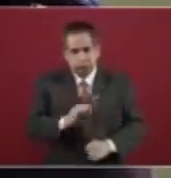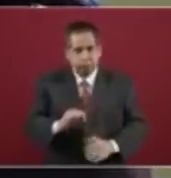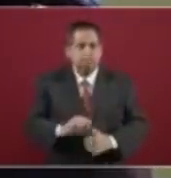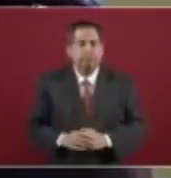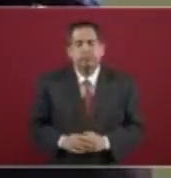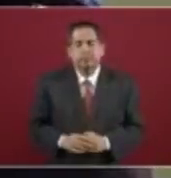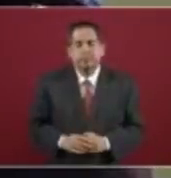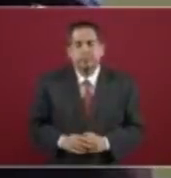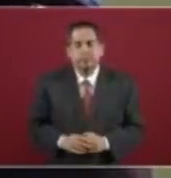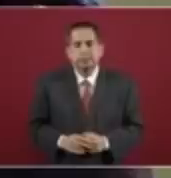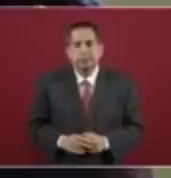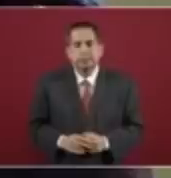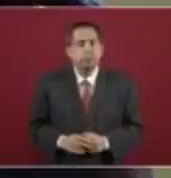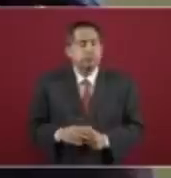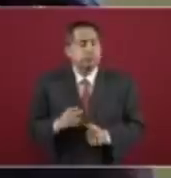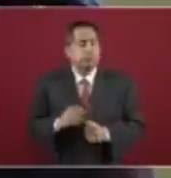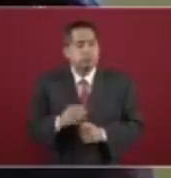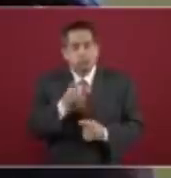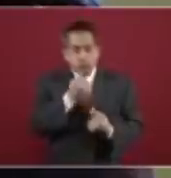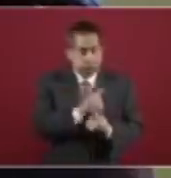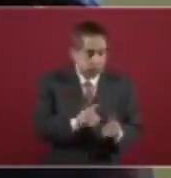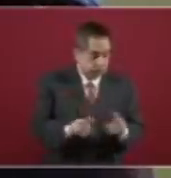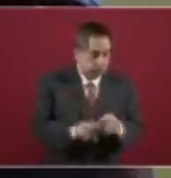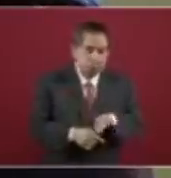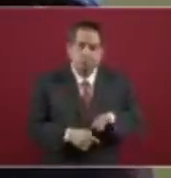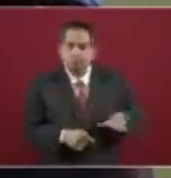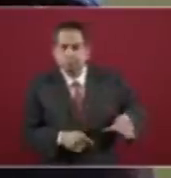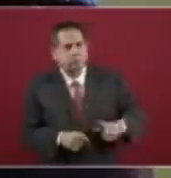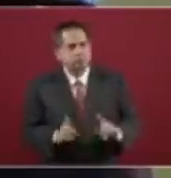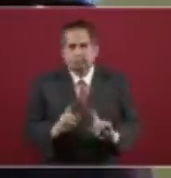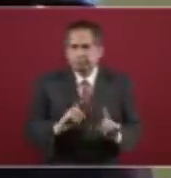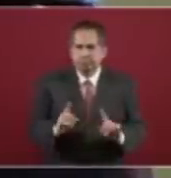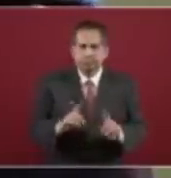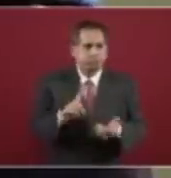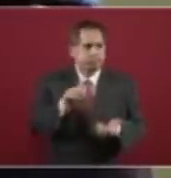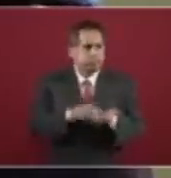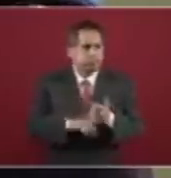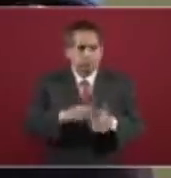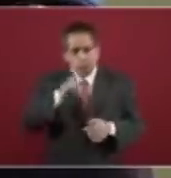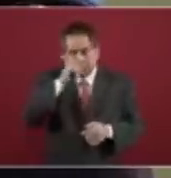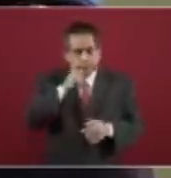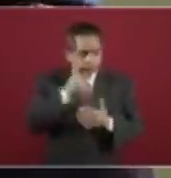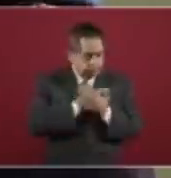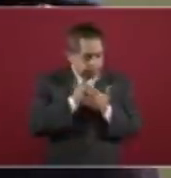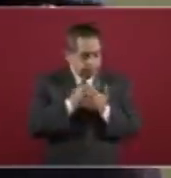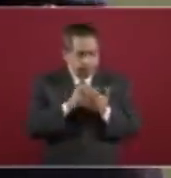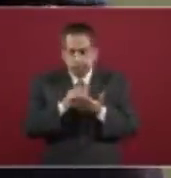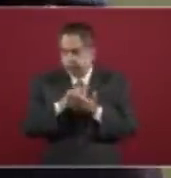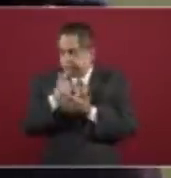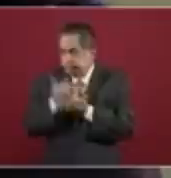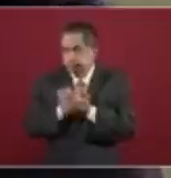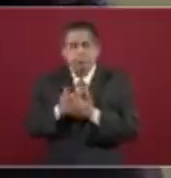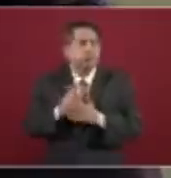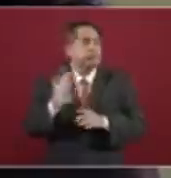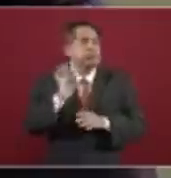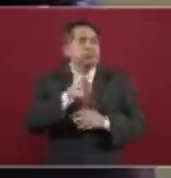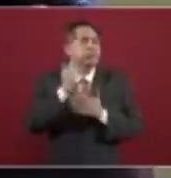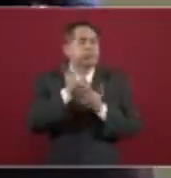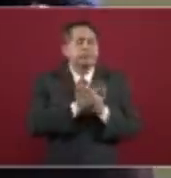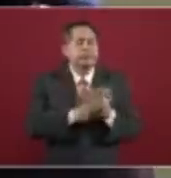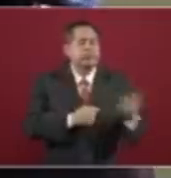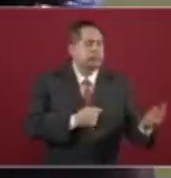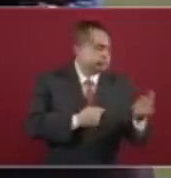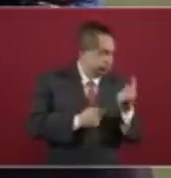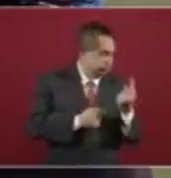No se excluirá a ningún niño en caso de que haya fallado el proceso de validación. O sea, si hay un padrón y de repente alguien nos